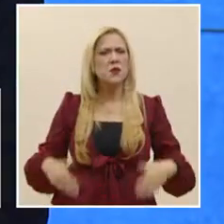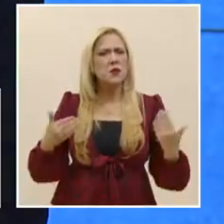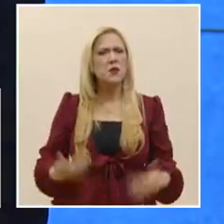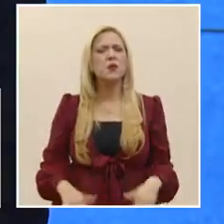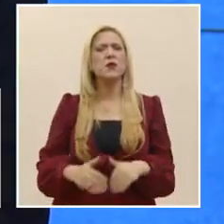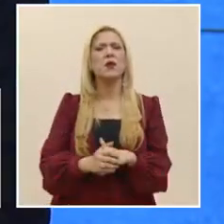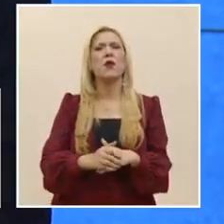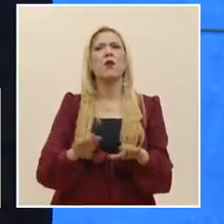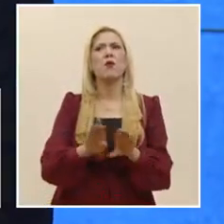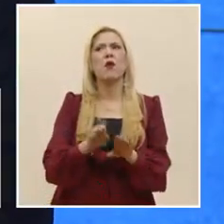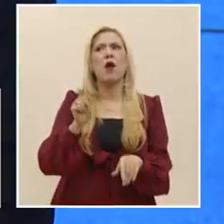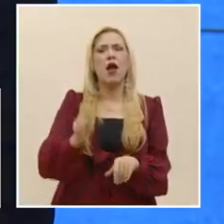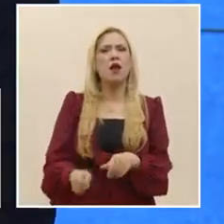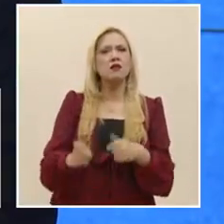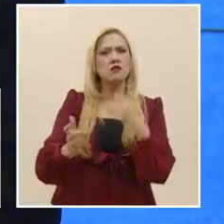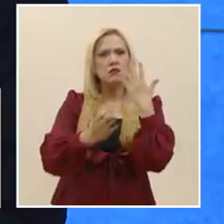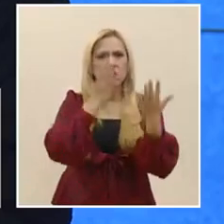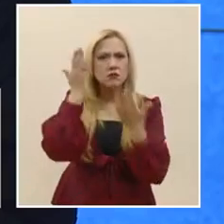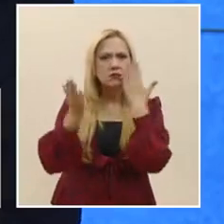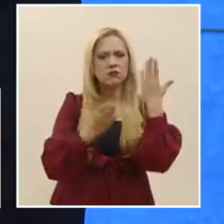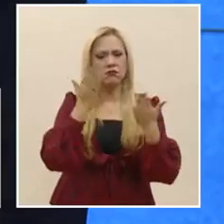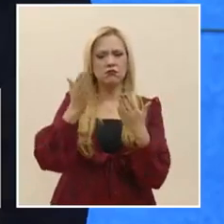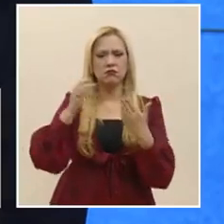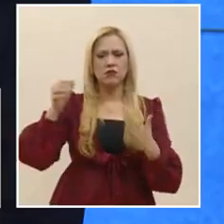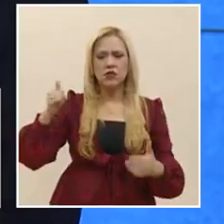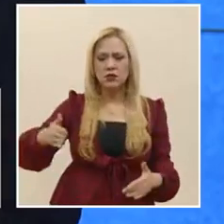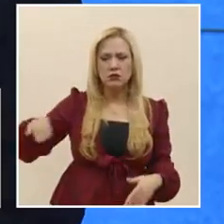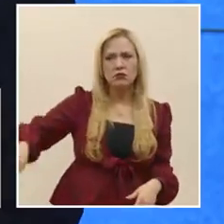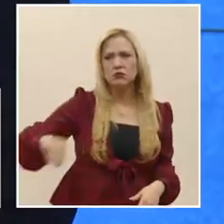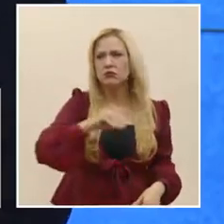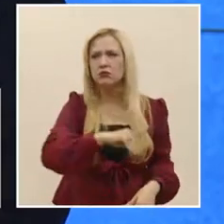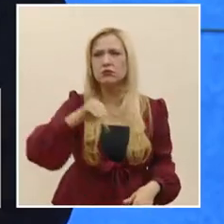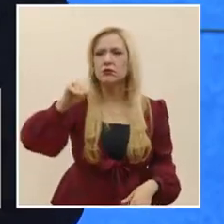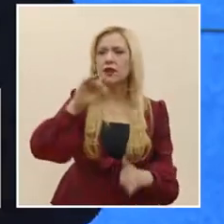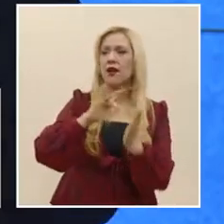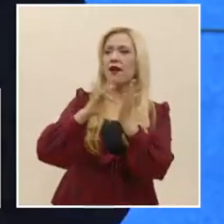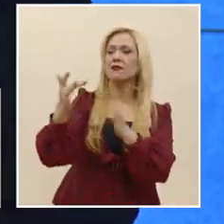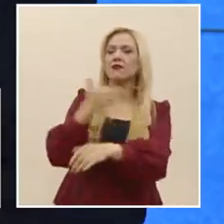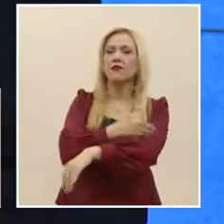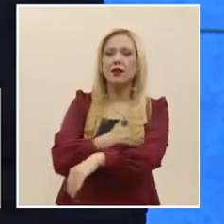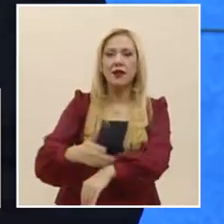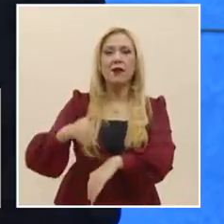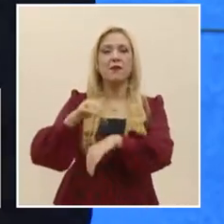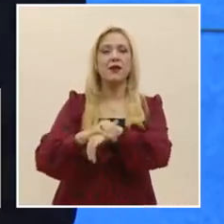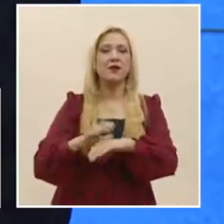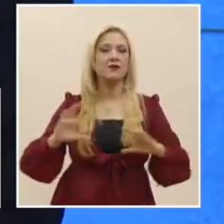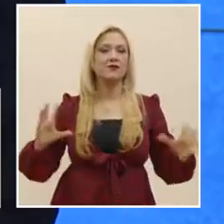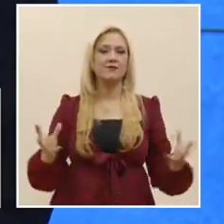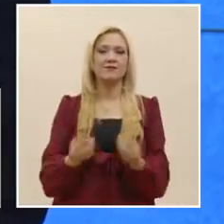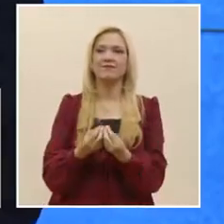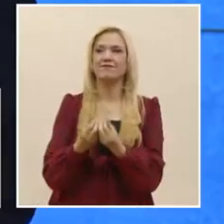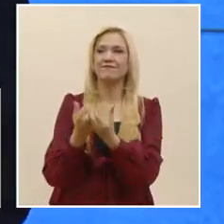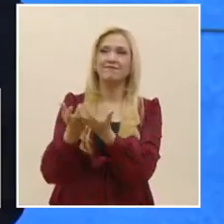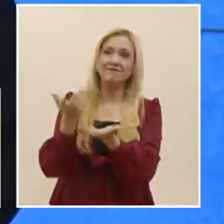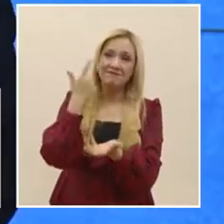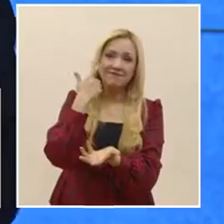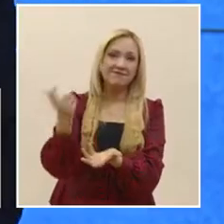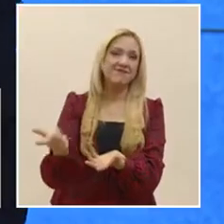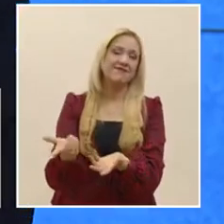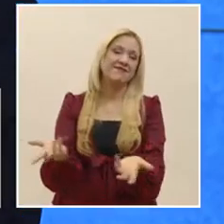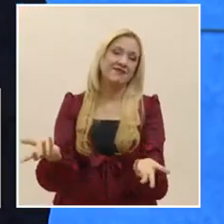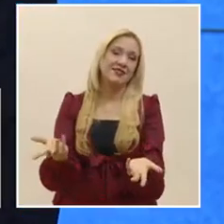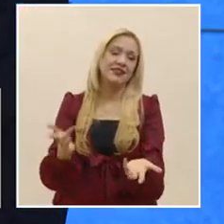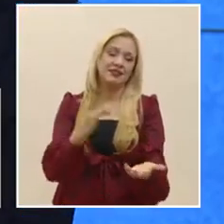la cúspide de la carrera judicial en compañía de su familia, de sus amistades, de sus seres queridos. Calidad